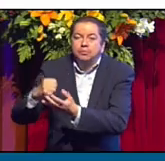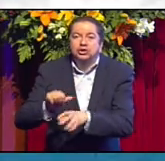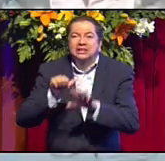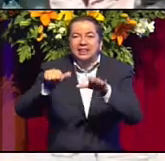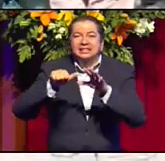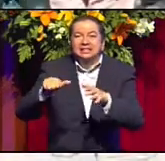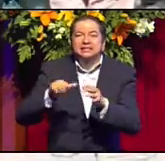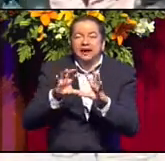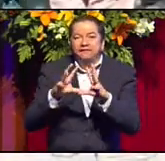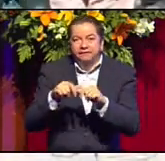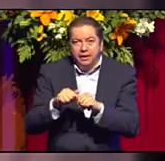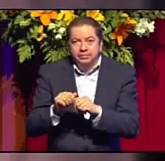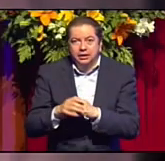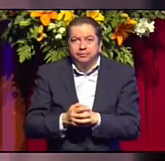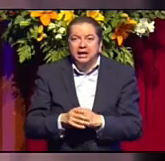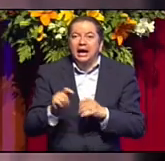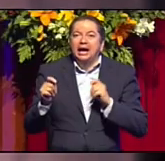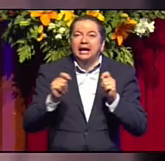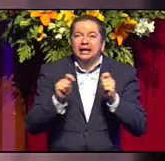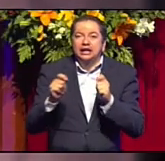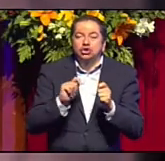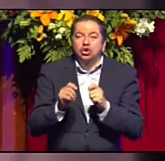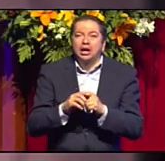requerían. Sigamos ahora con gestión ambiental.